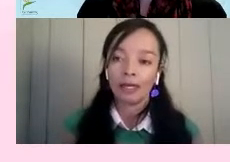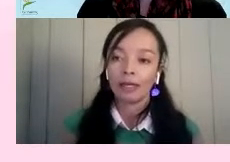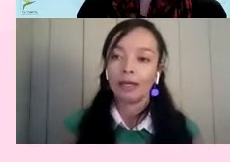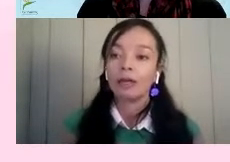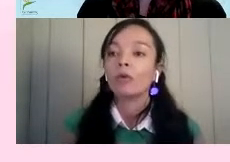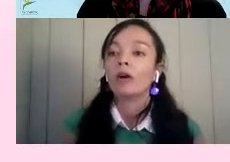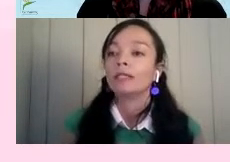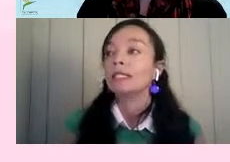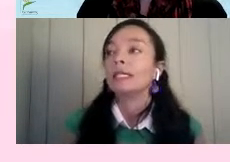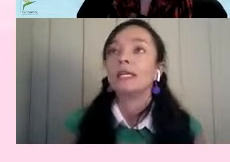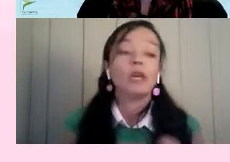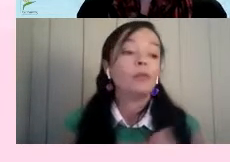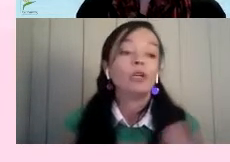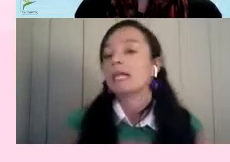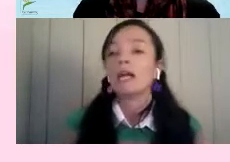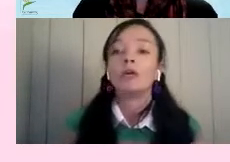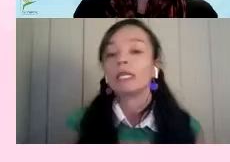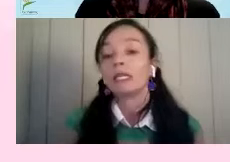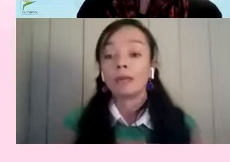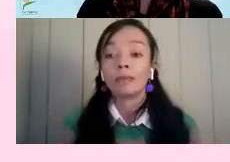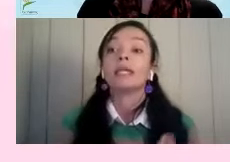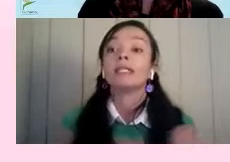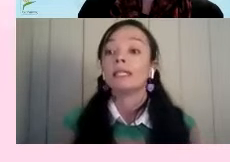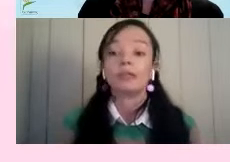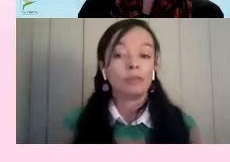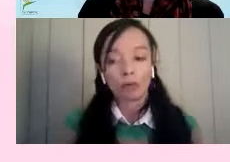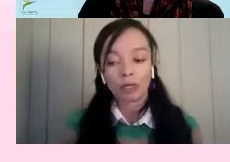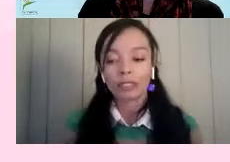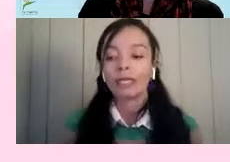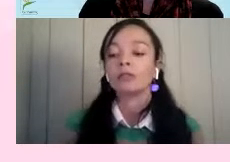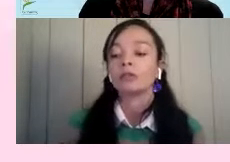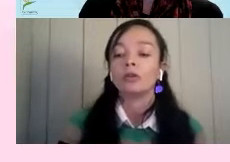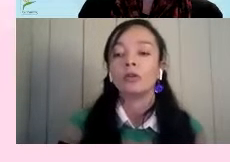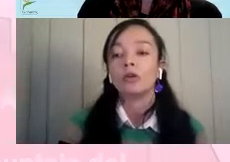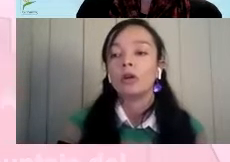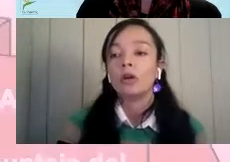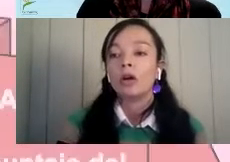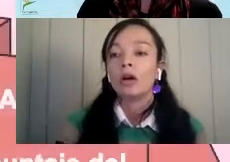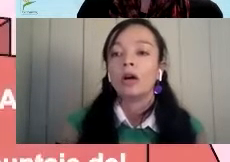quiere. Si no le molesta algo, va a tener la capacidad de decirle, me molesta esto.